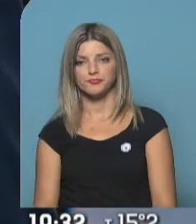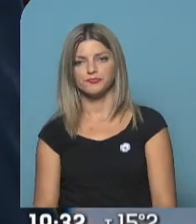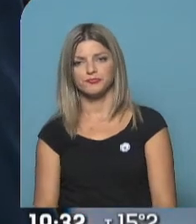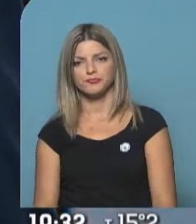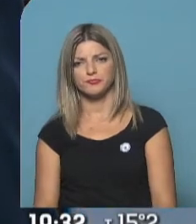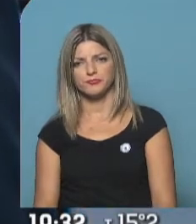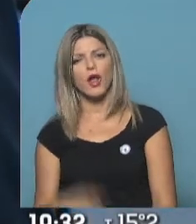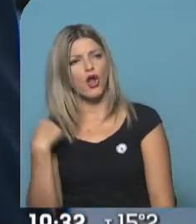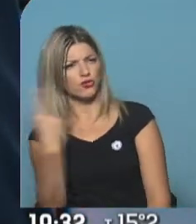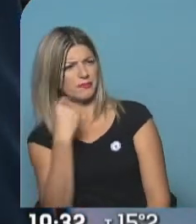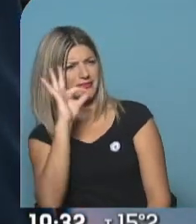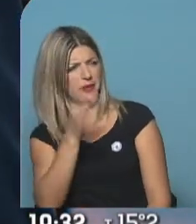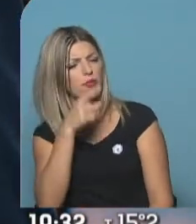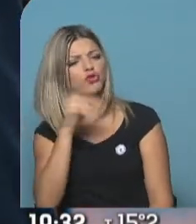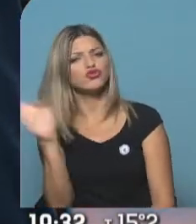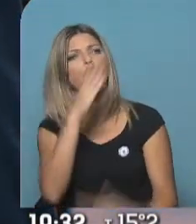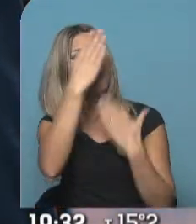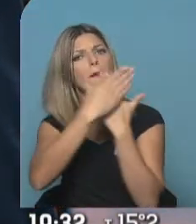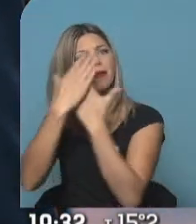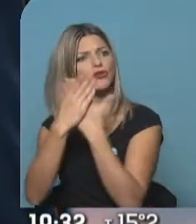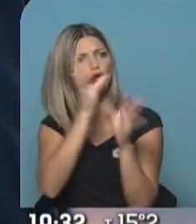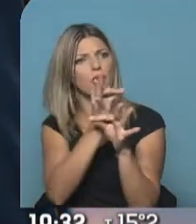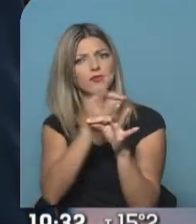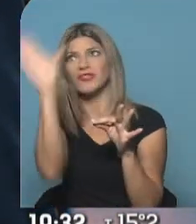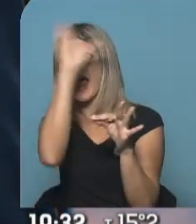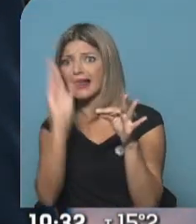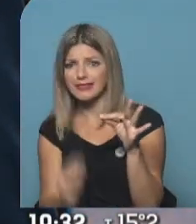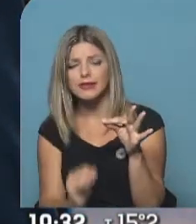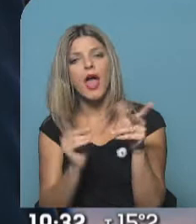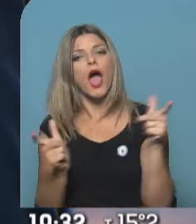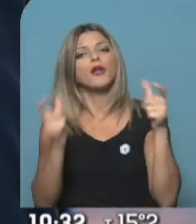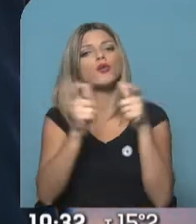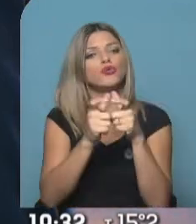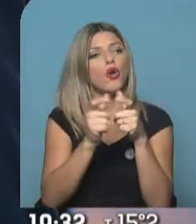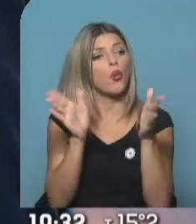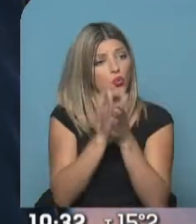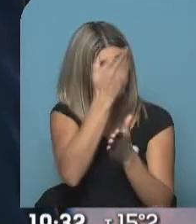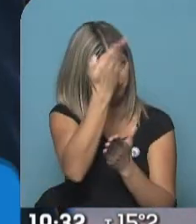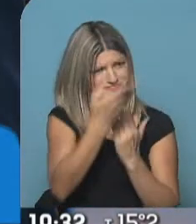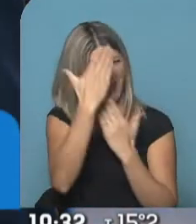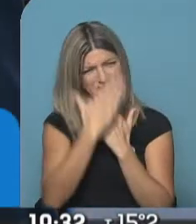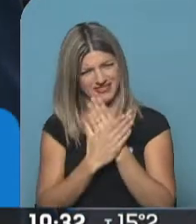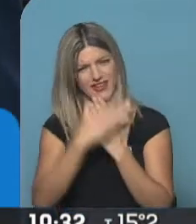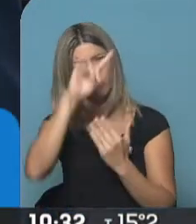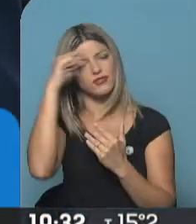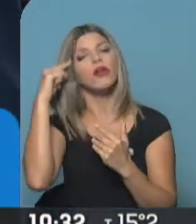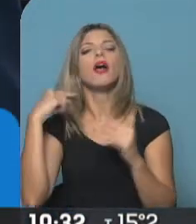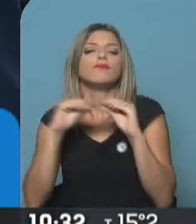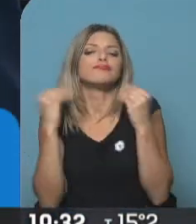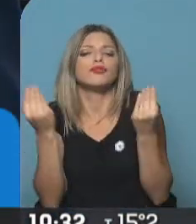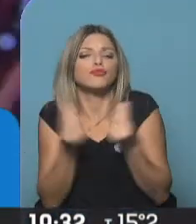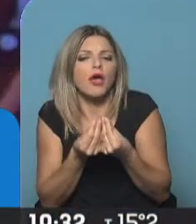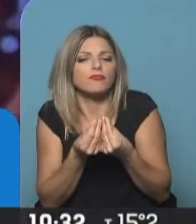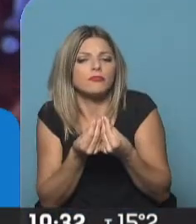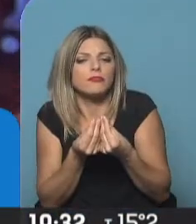en misiones de todos los ministros de educación del país con ustedes con el ministerio de la nación y cuáles fueron los resultados exactos mientras se